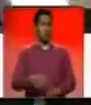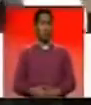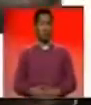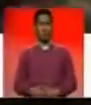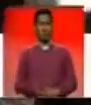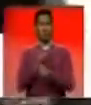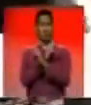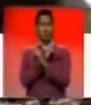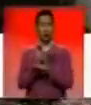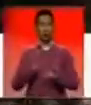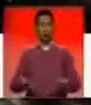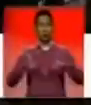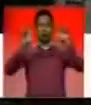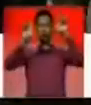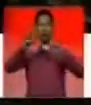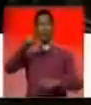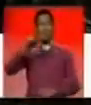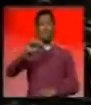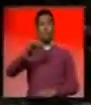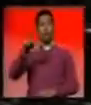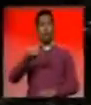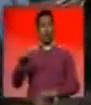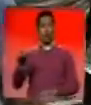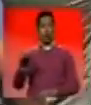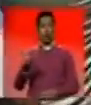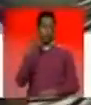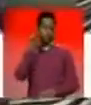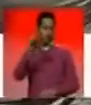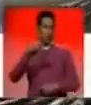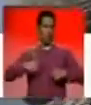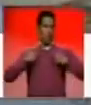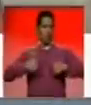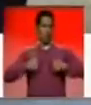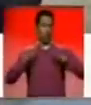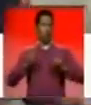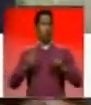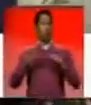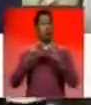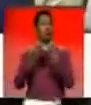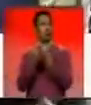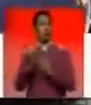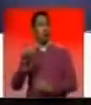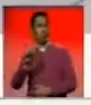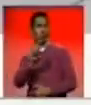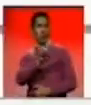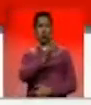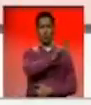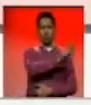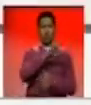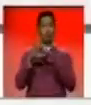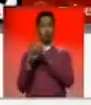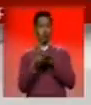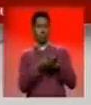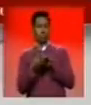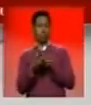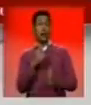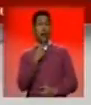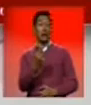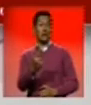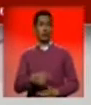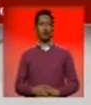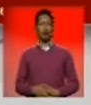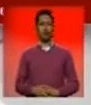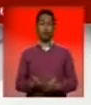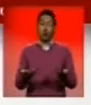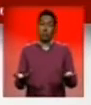tuit de Andrés Páez, candidato a la vicepresidencia por el movimiento Creo, exigió explicaciones sobre el tema. A ver, si Pozos del CNE